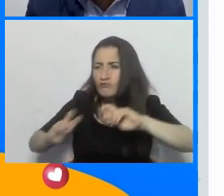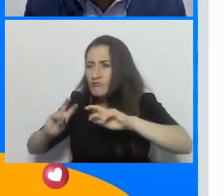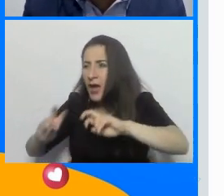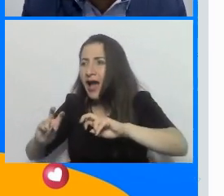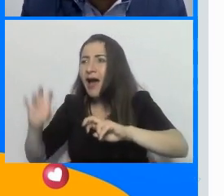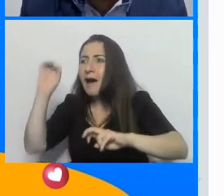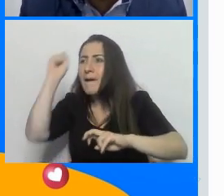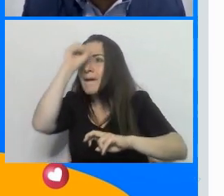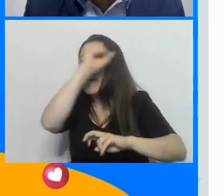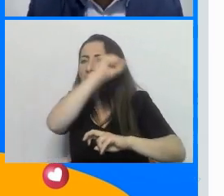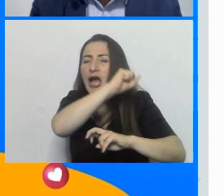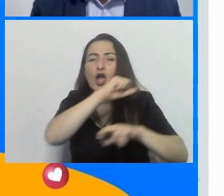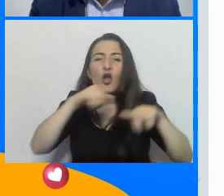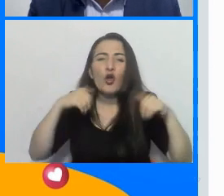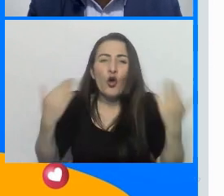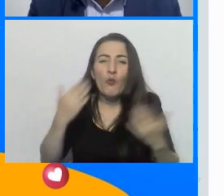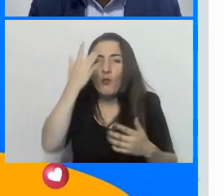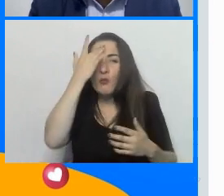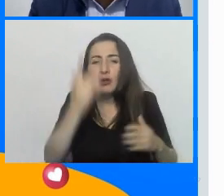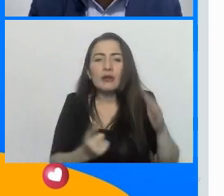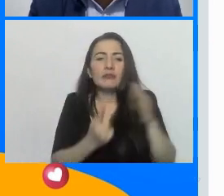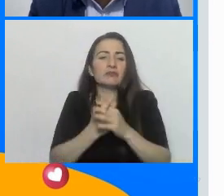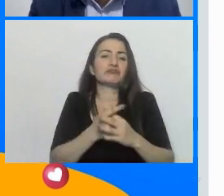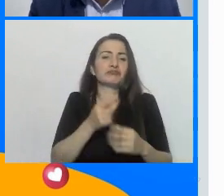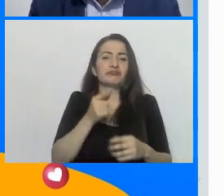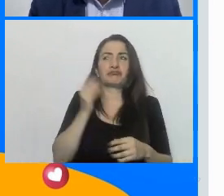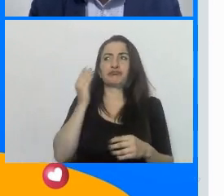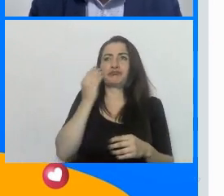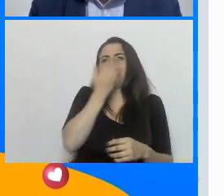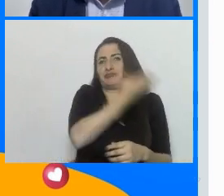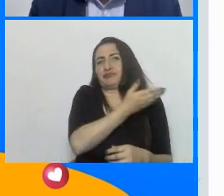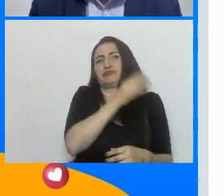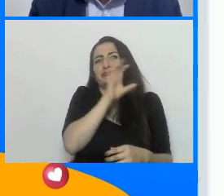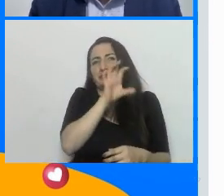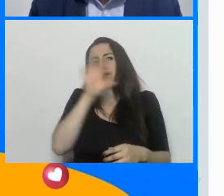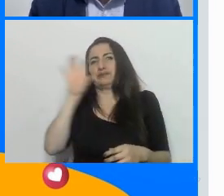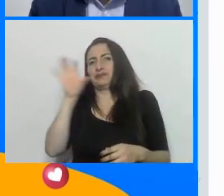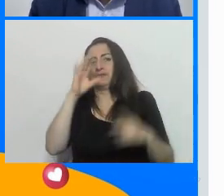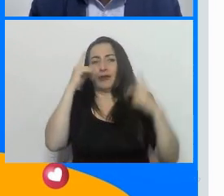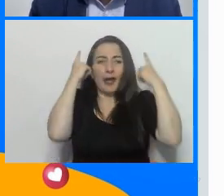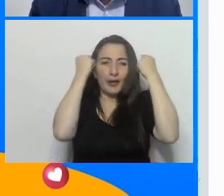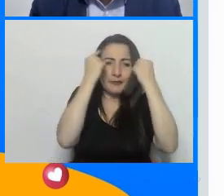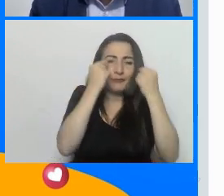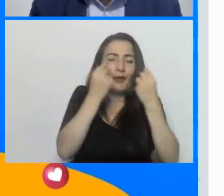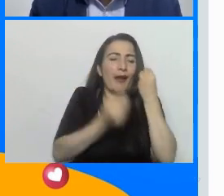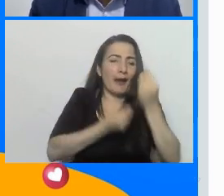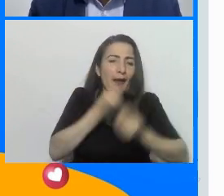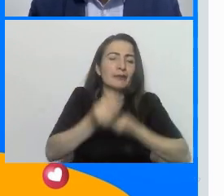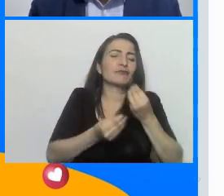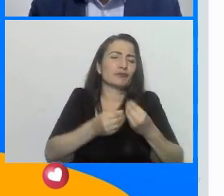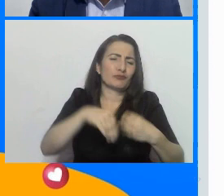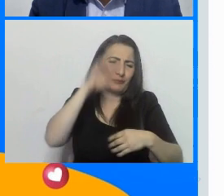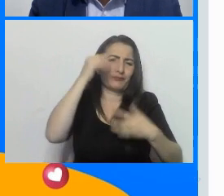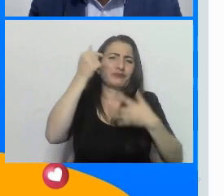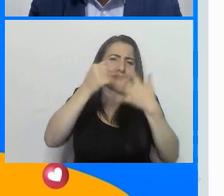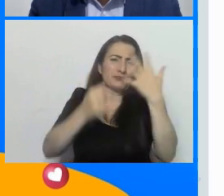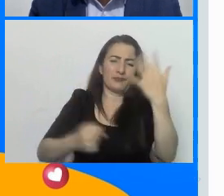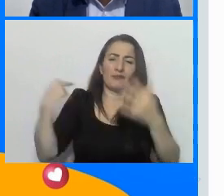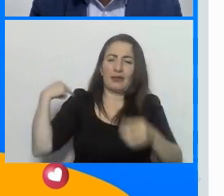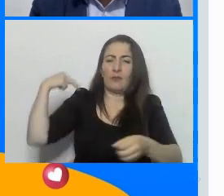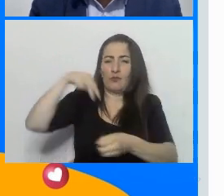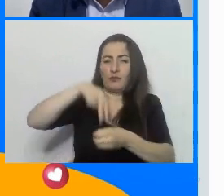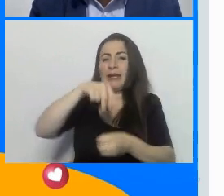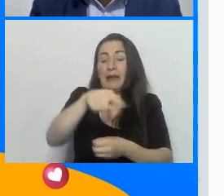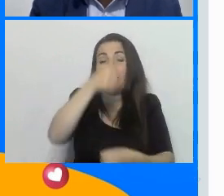Solo lo puse a él, hay otros, ¿no? Hay muchos más que hicieron parte de ese proceso, pero pues lo quise colocar